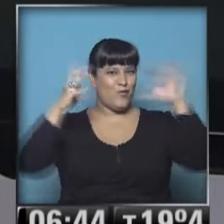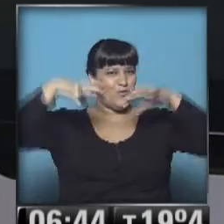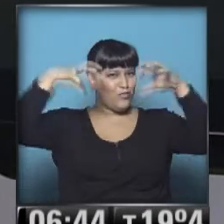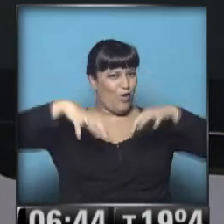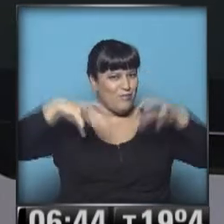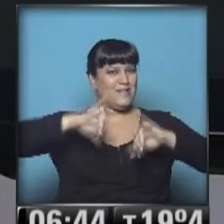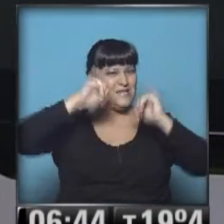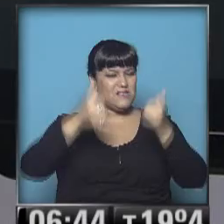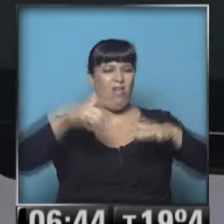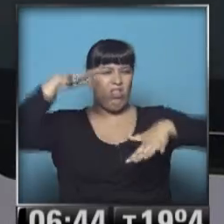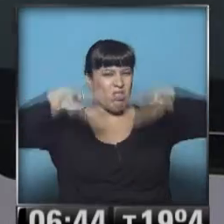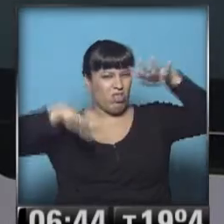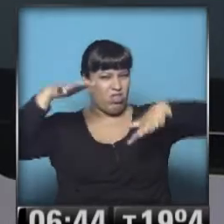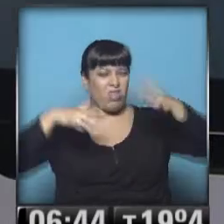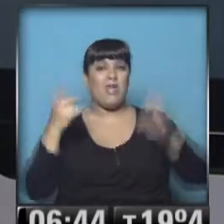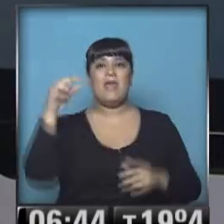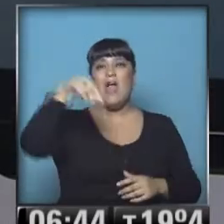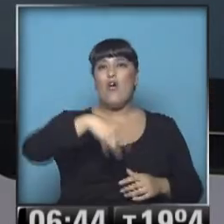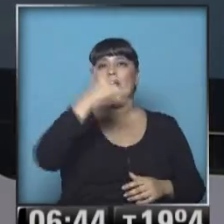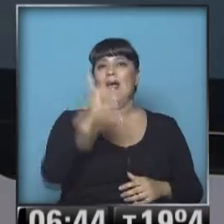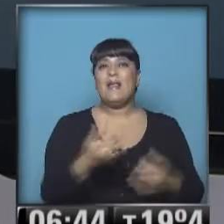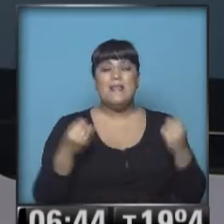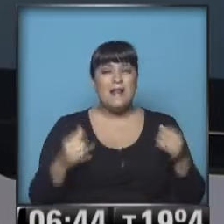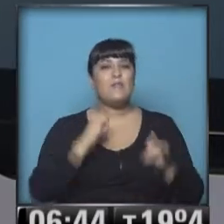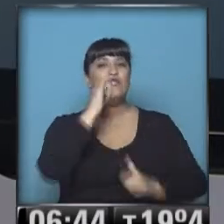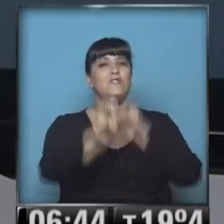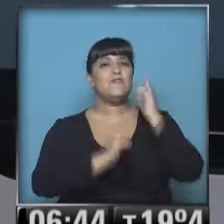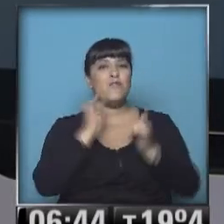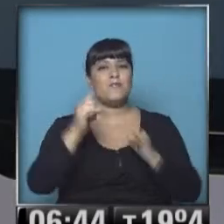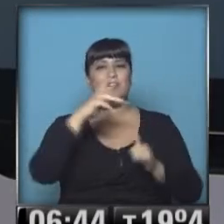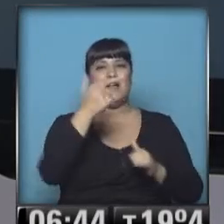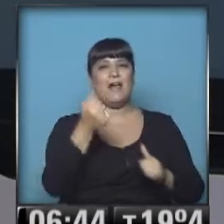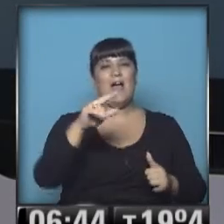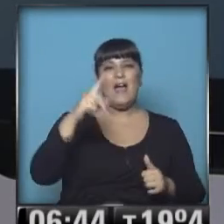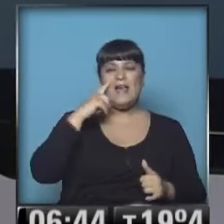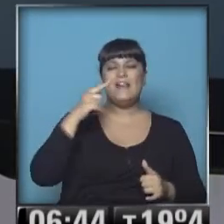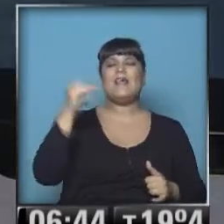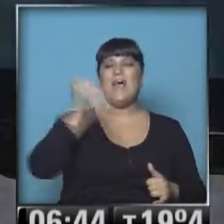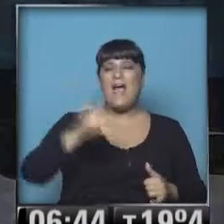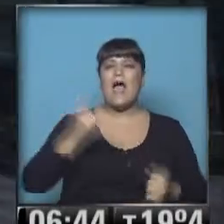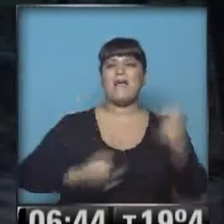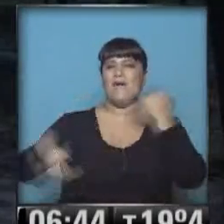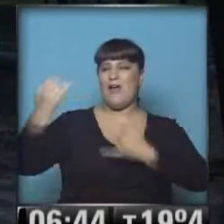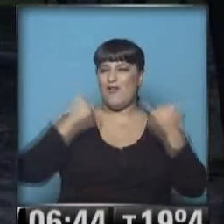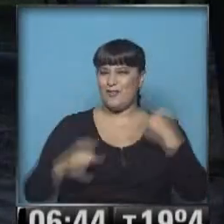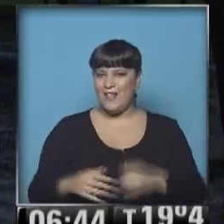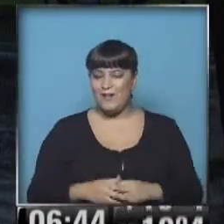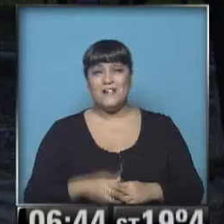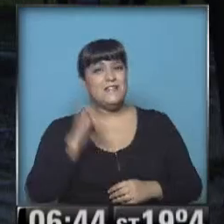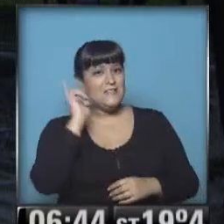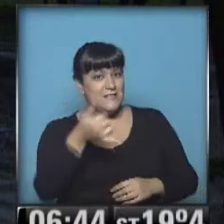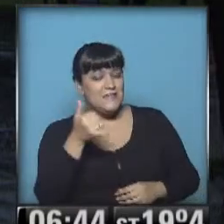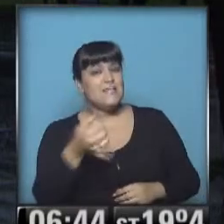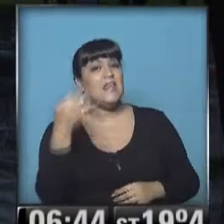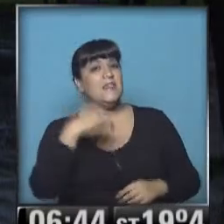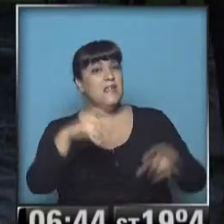tiempo inestable. Y ahora lo que tenemos en la información es a Cari, que tiene más y más y más para nosotros. Estar muy